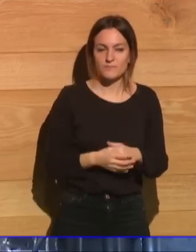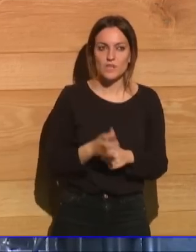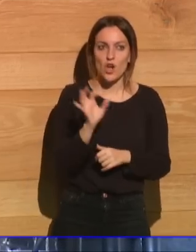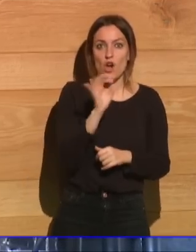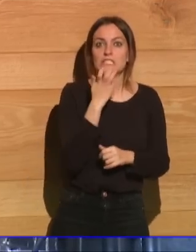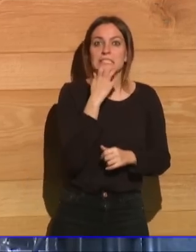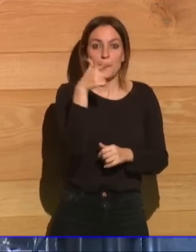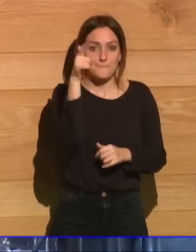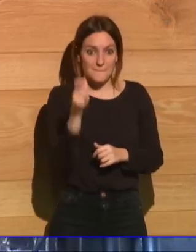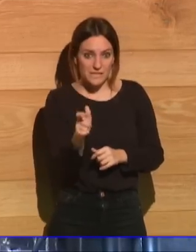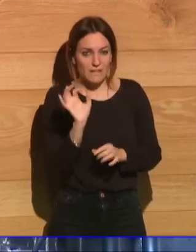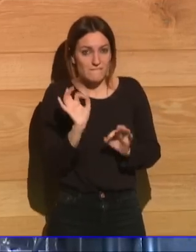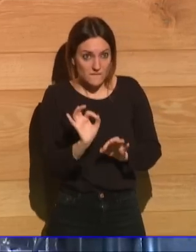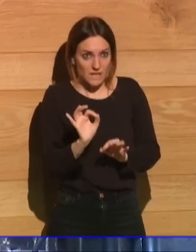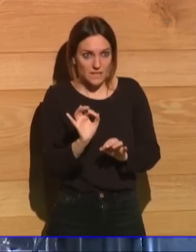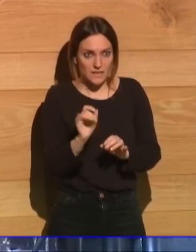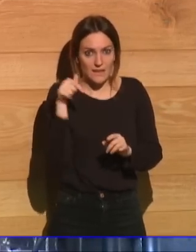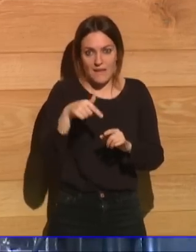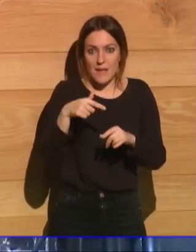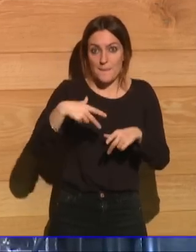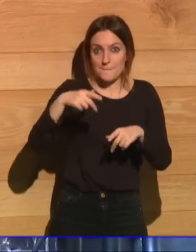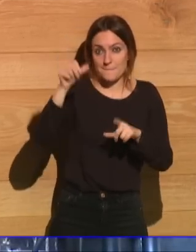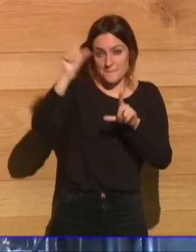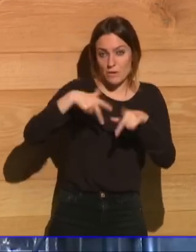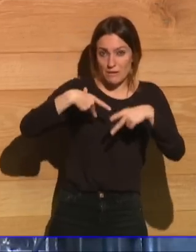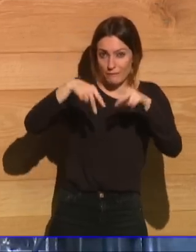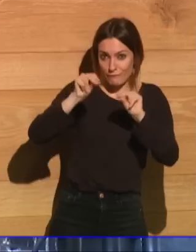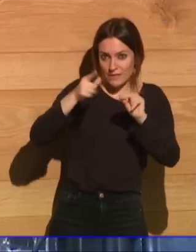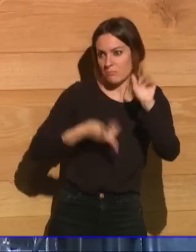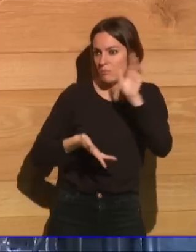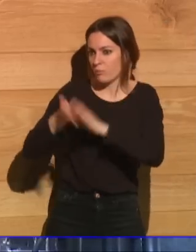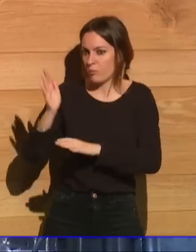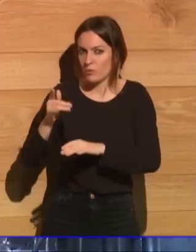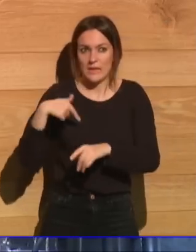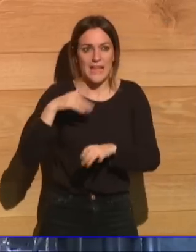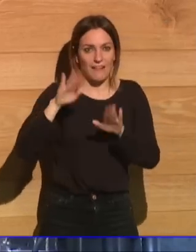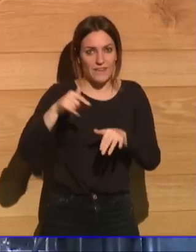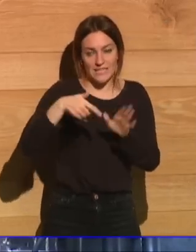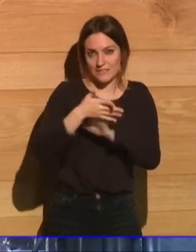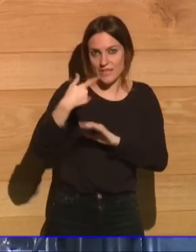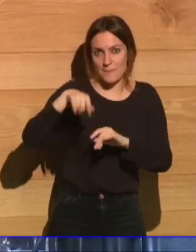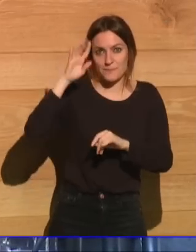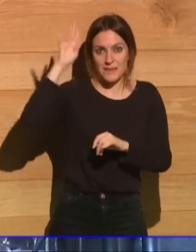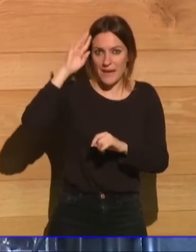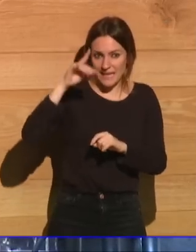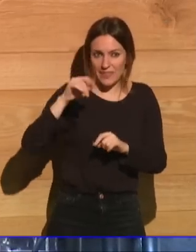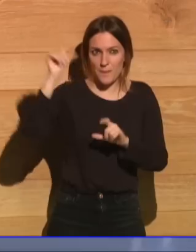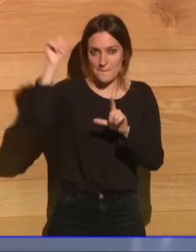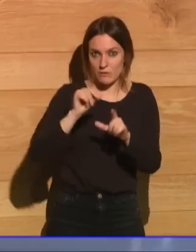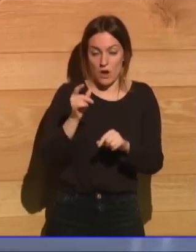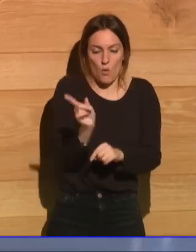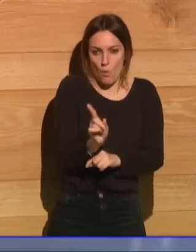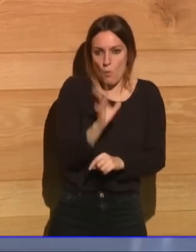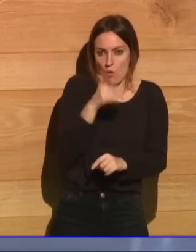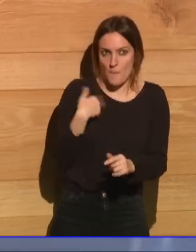verdad íntegra, te marchabas al final de la película y dejabas que el todo sucediera en tu imaginación, la mitad de la porque película yo que tú habías No, querido. porque yo había pagado un dinero y